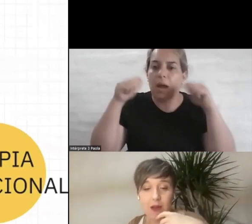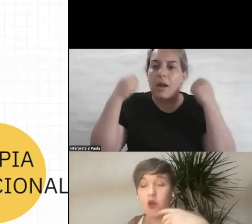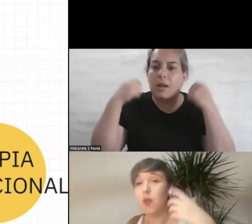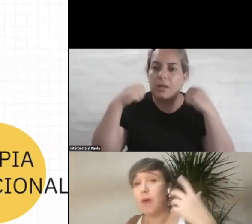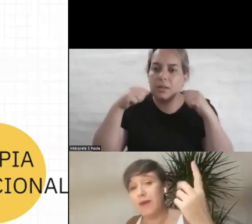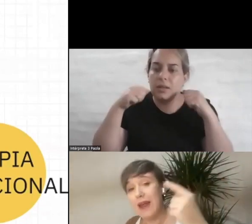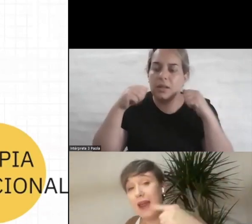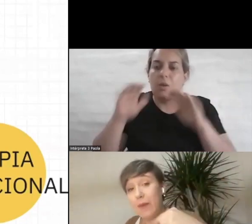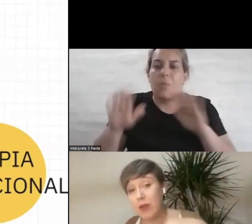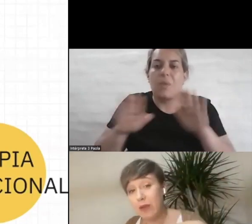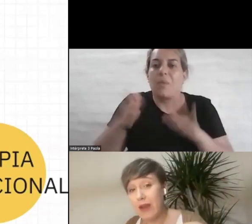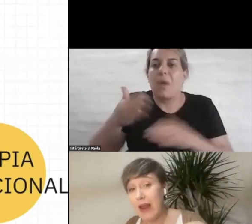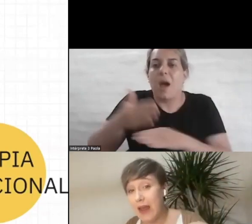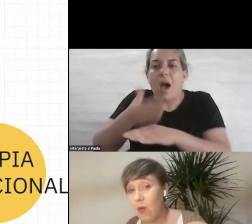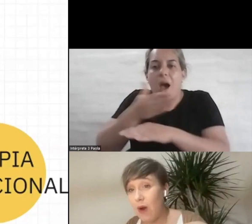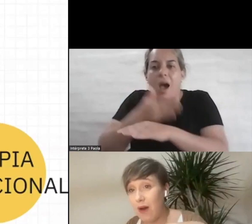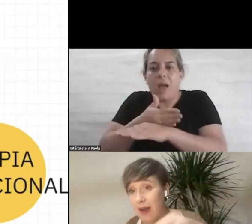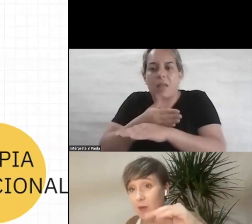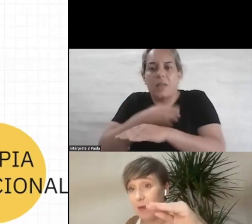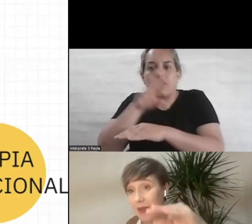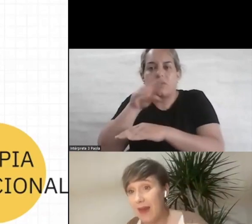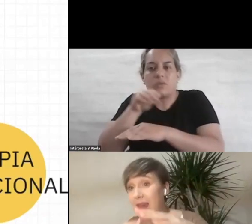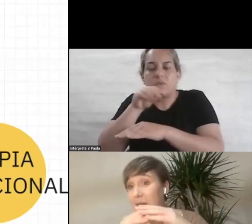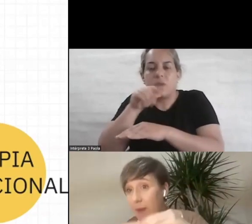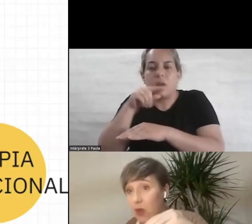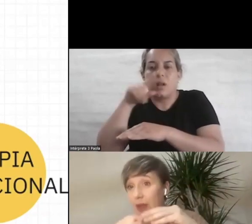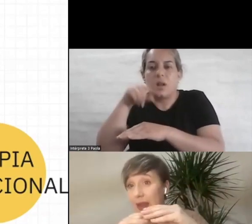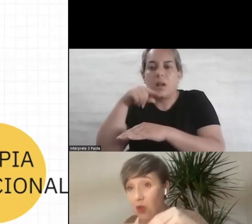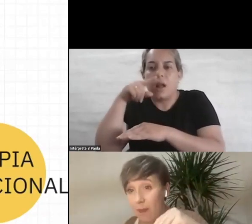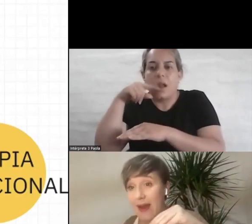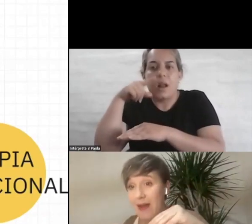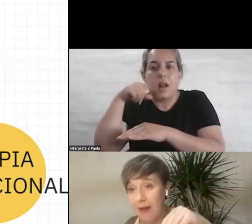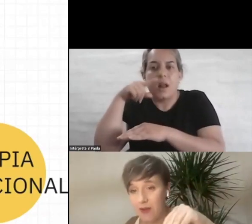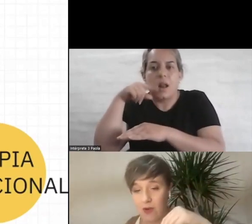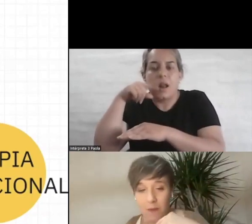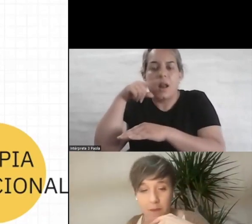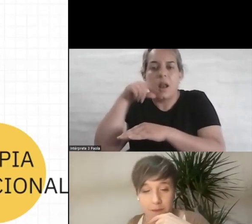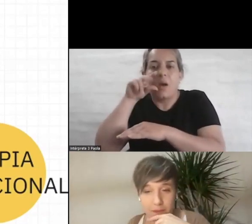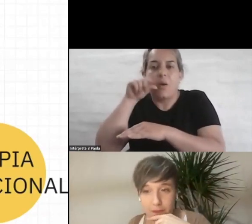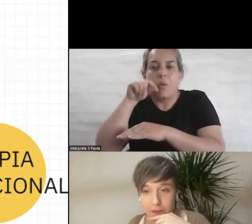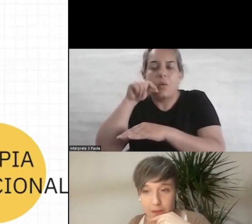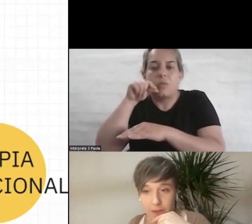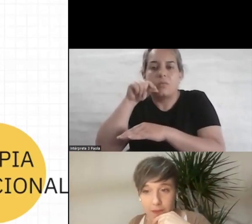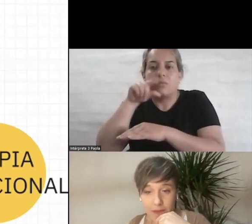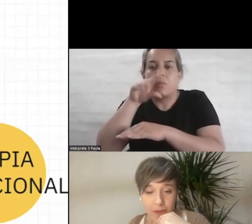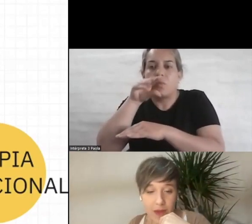tomas, supervisan la posición de la lengua y la movilidad en el momento de la toma en el pecho.